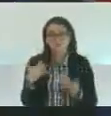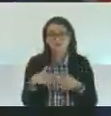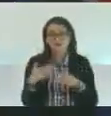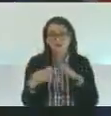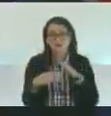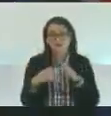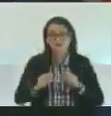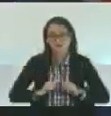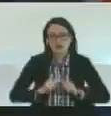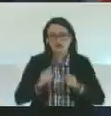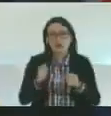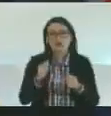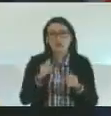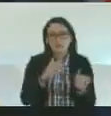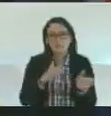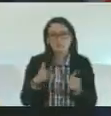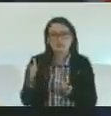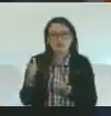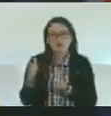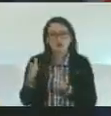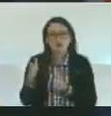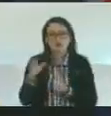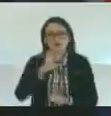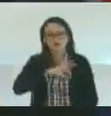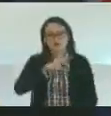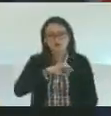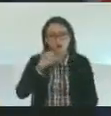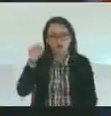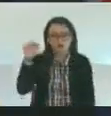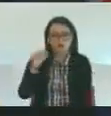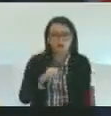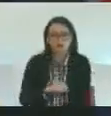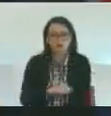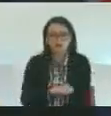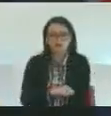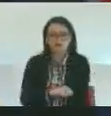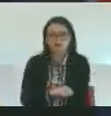entregó al Plan Guayana Socialista.